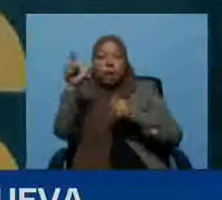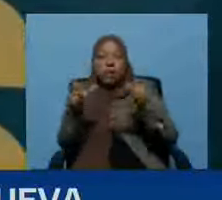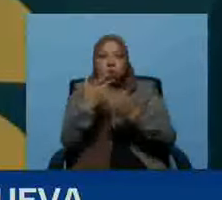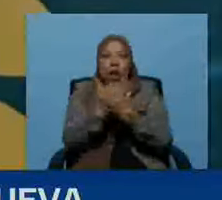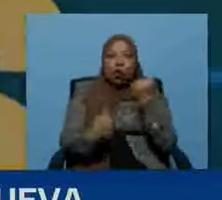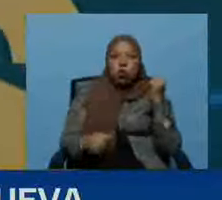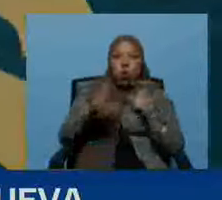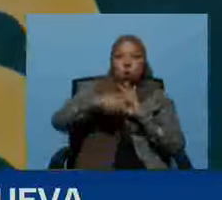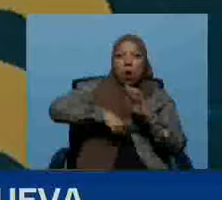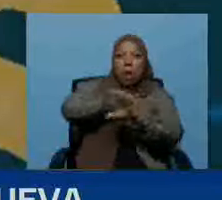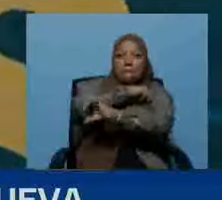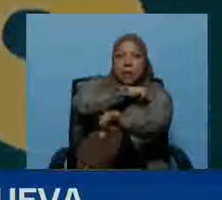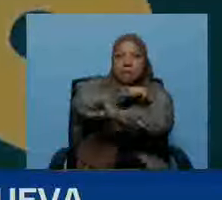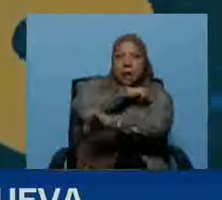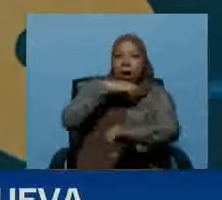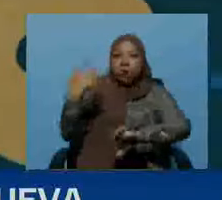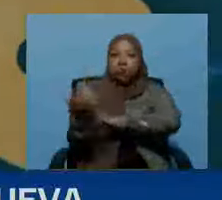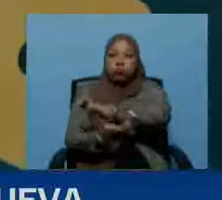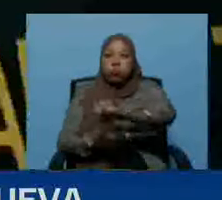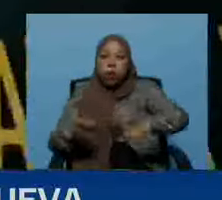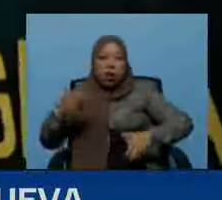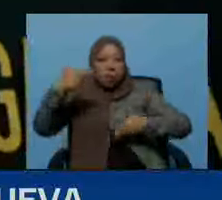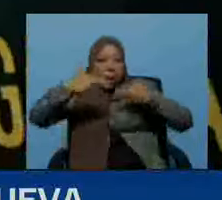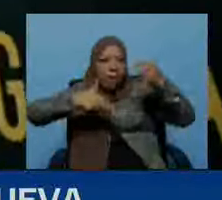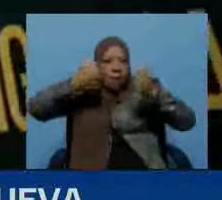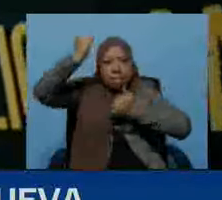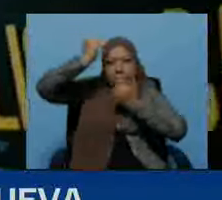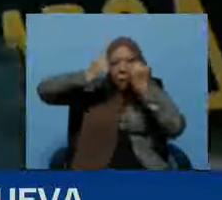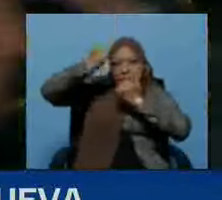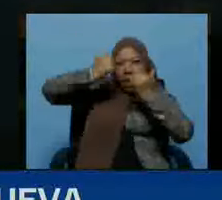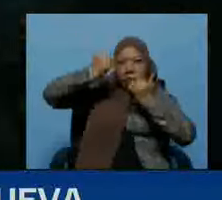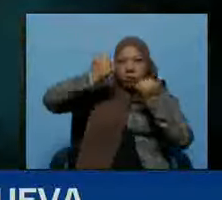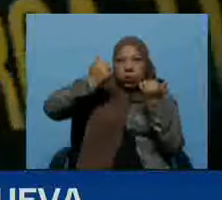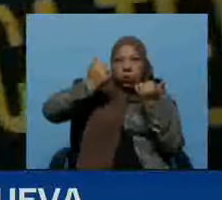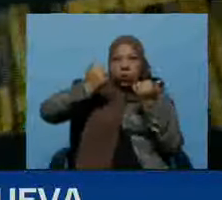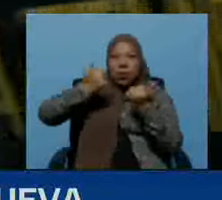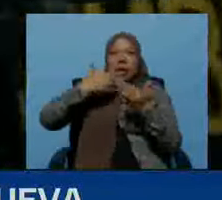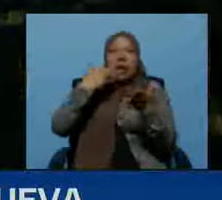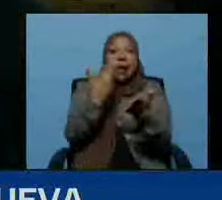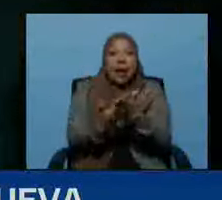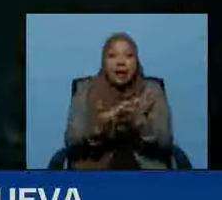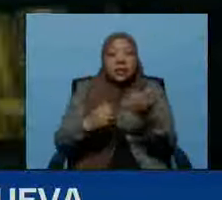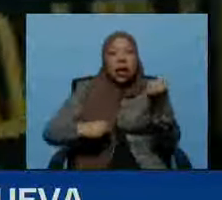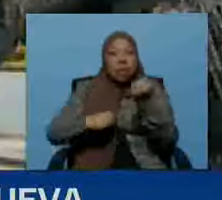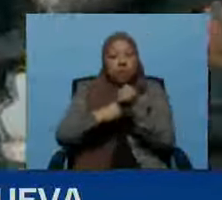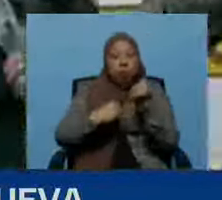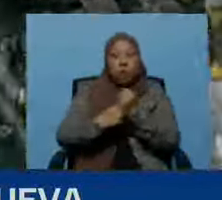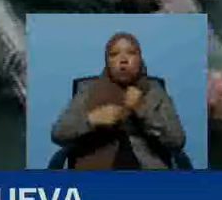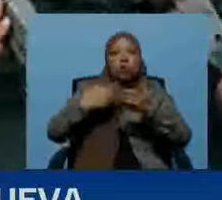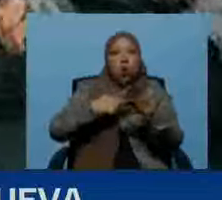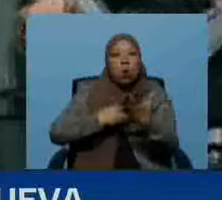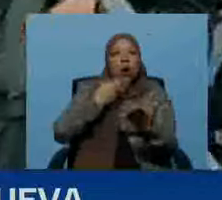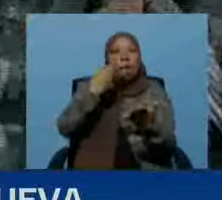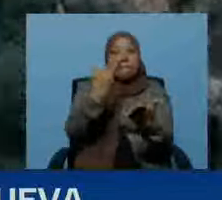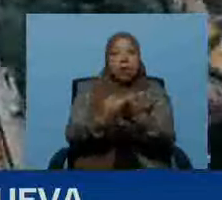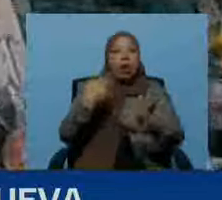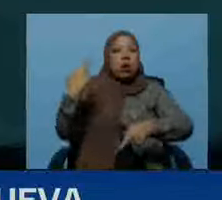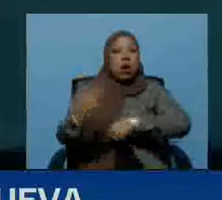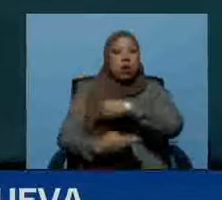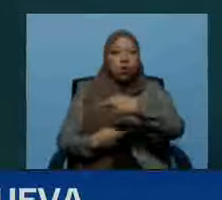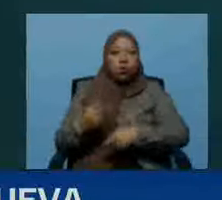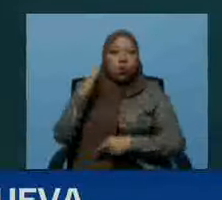delincuencia organizada y el terrorismo. No cabe duda que gracias a la puesta en marcha de la